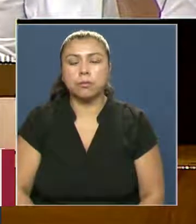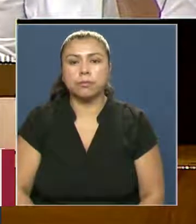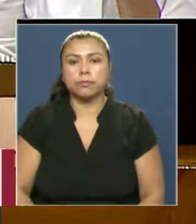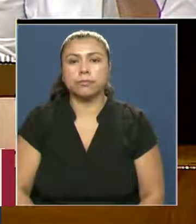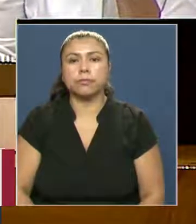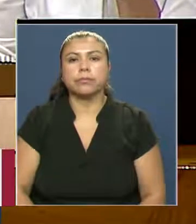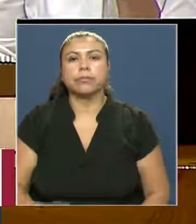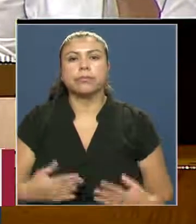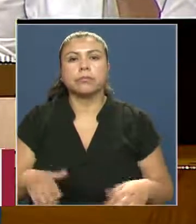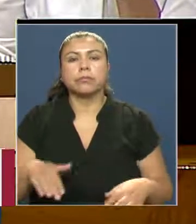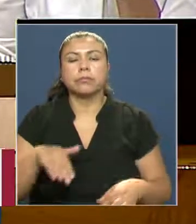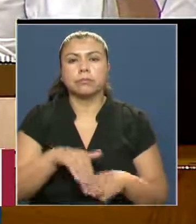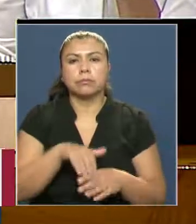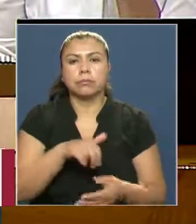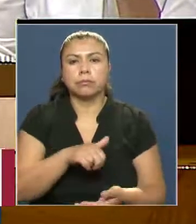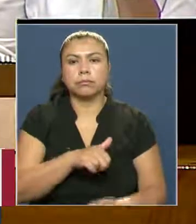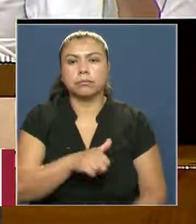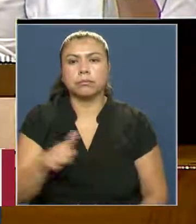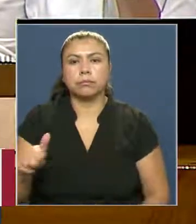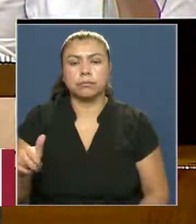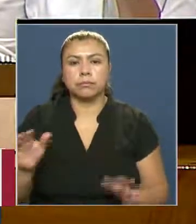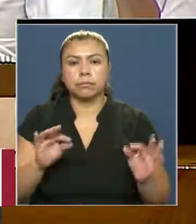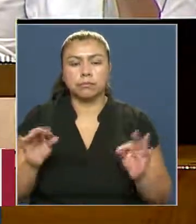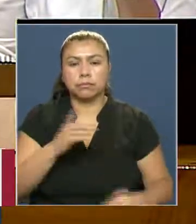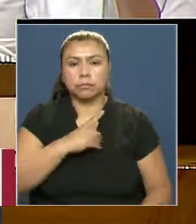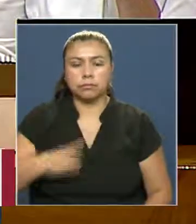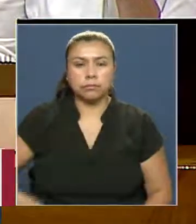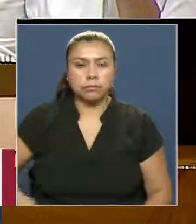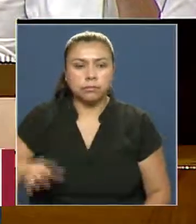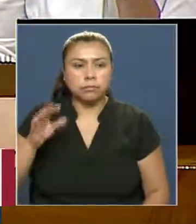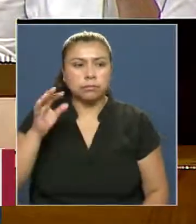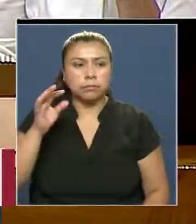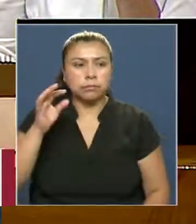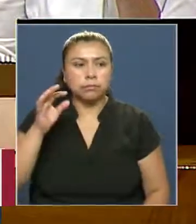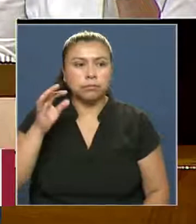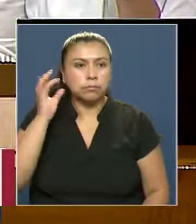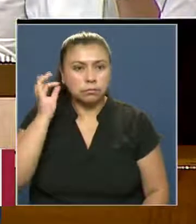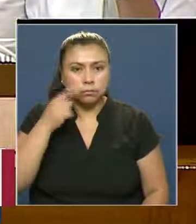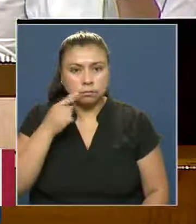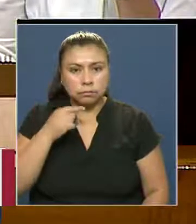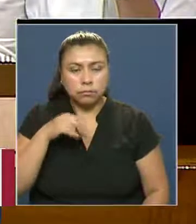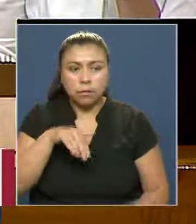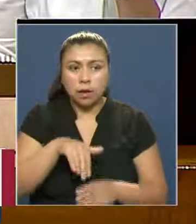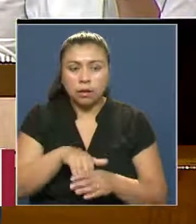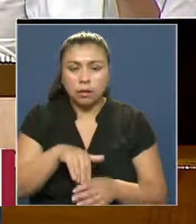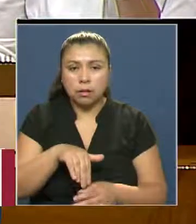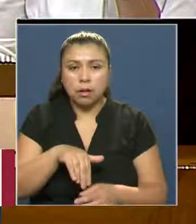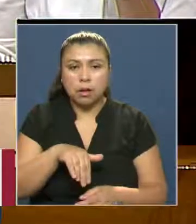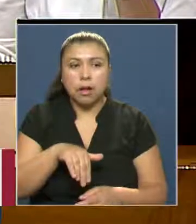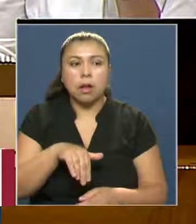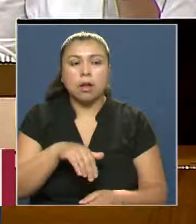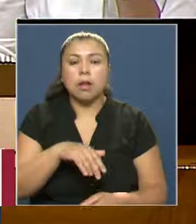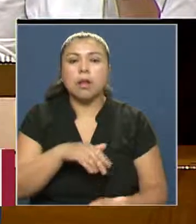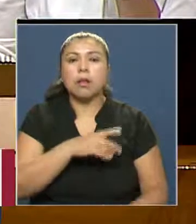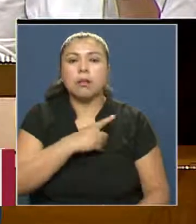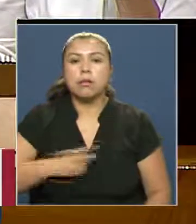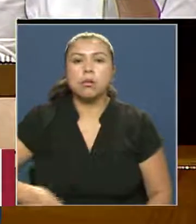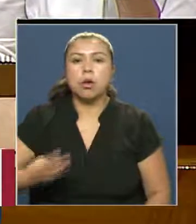Han votado todas las señoras y señores diputados. Diputado Matías Walker. Diputado Walker.